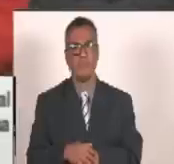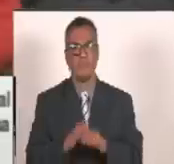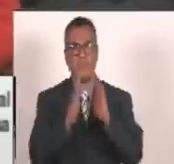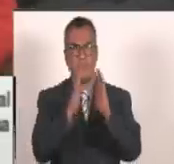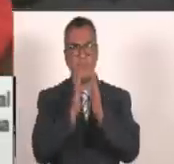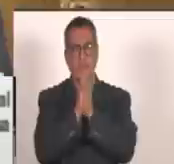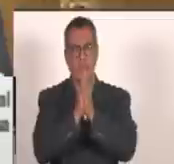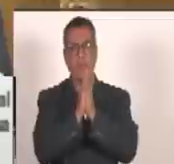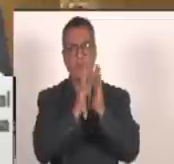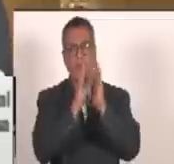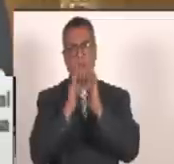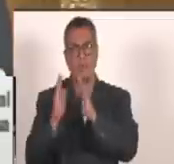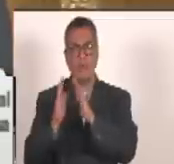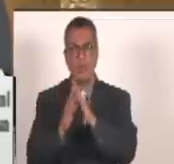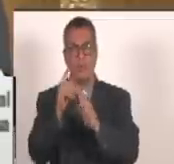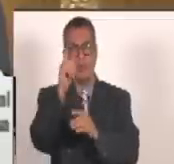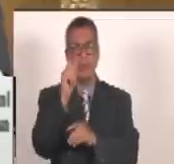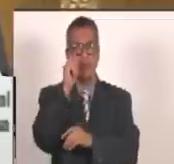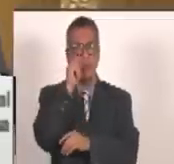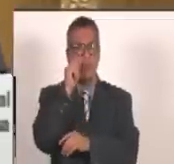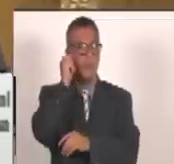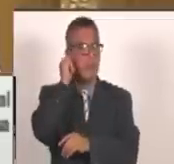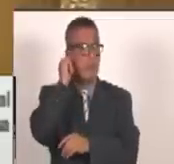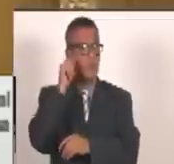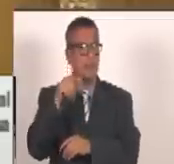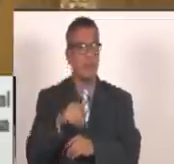Orden, diputadas y diputados, por favor.